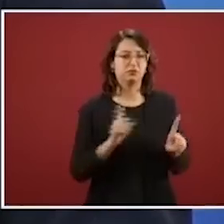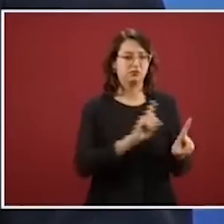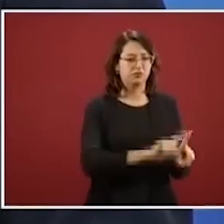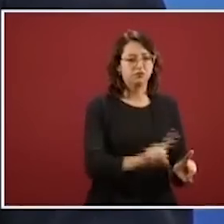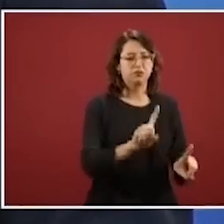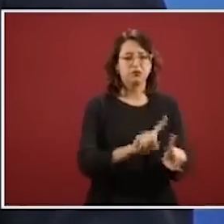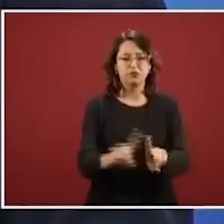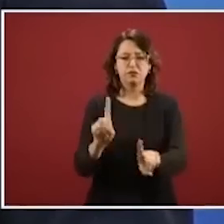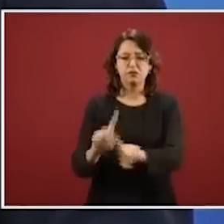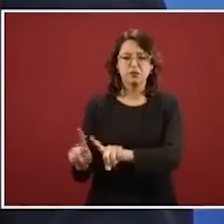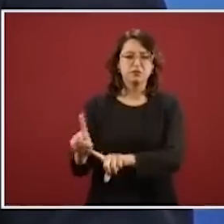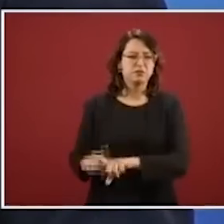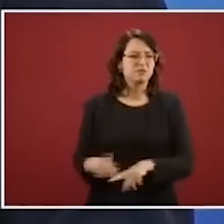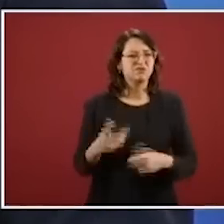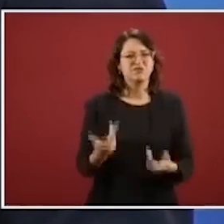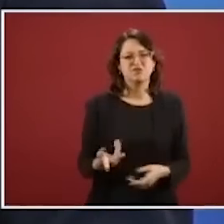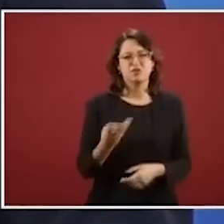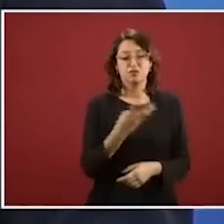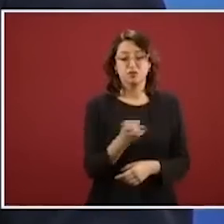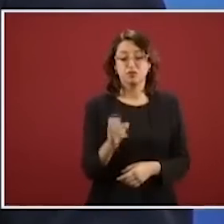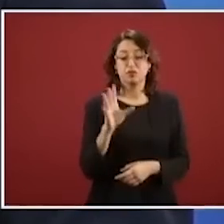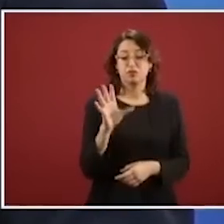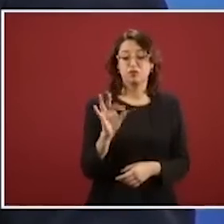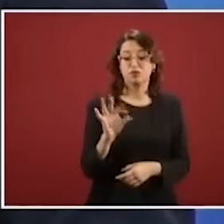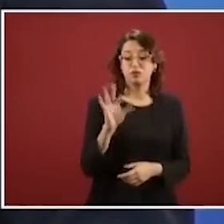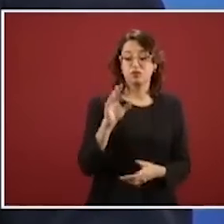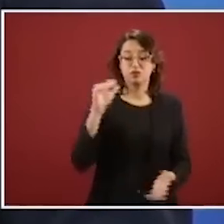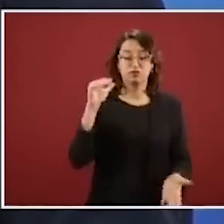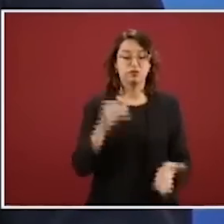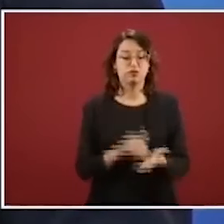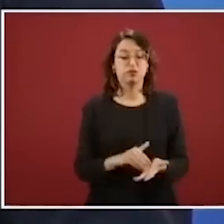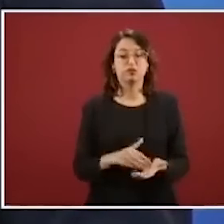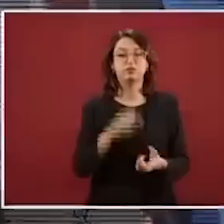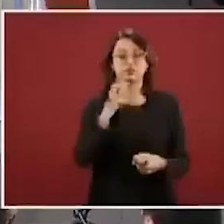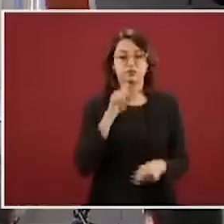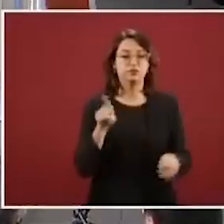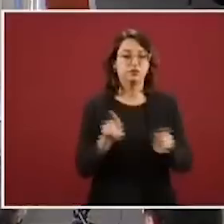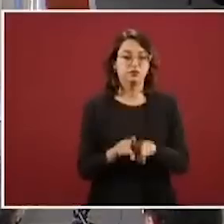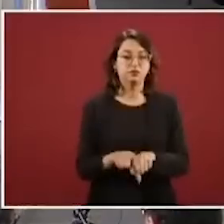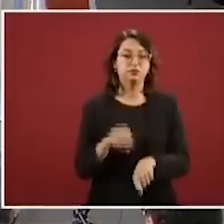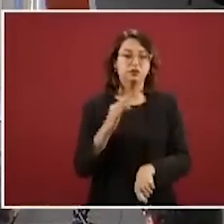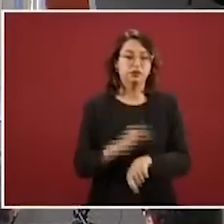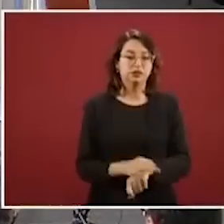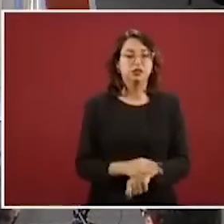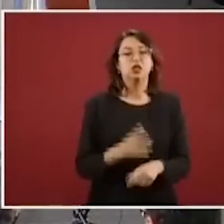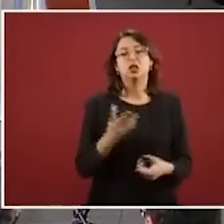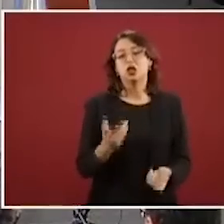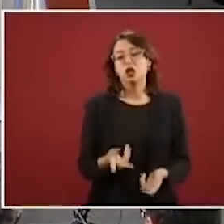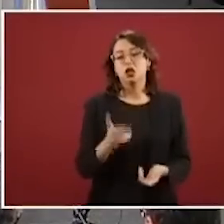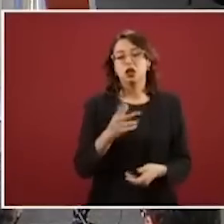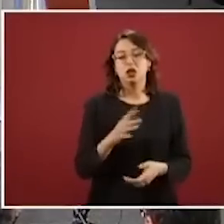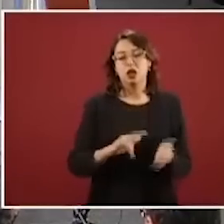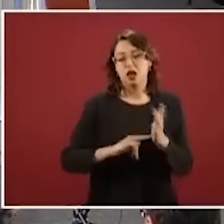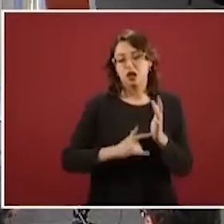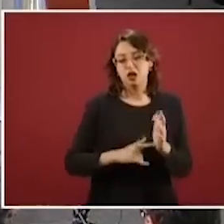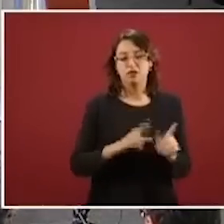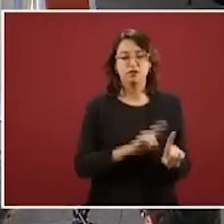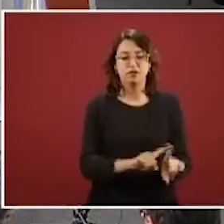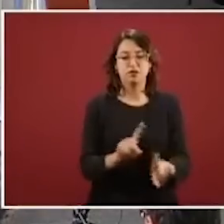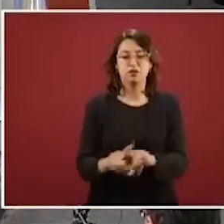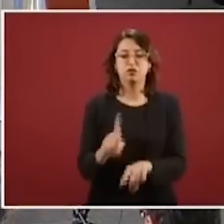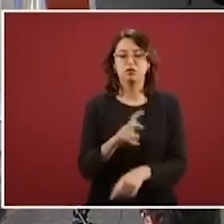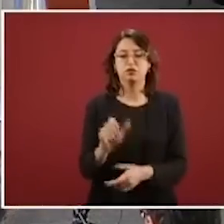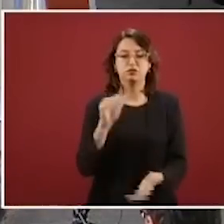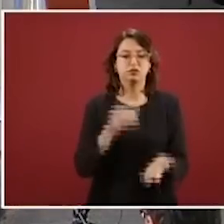en alrededor de 440,000 pesos y también un Rolex en más de 200,000 pesos. Esto en términos de